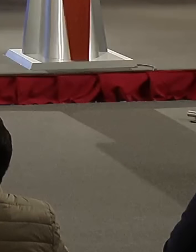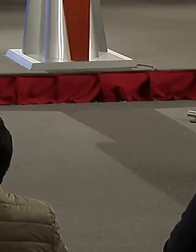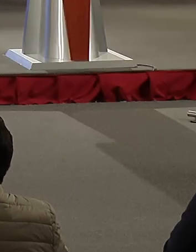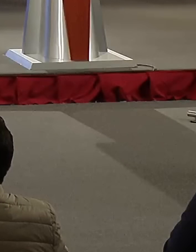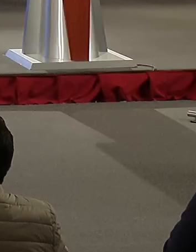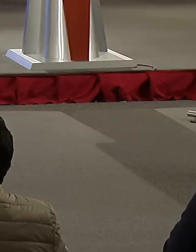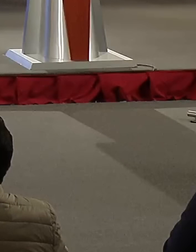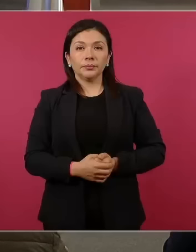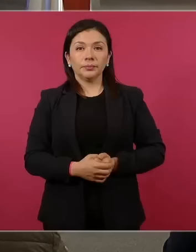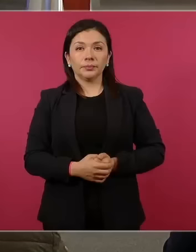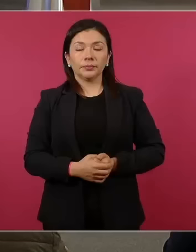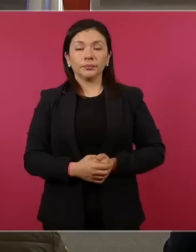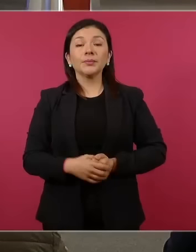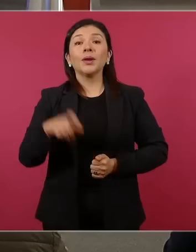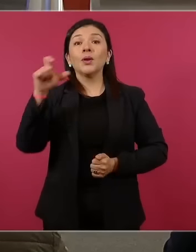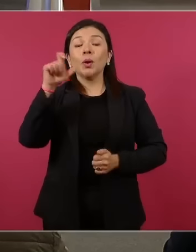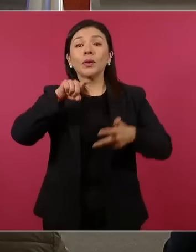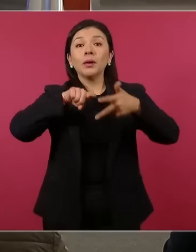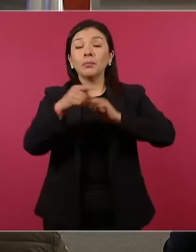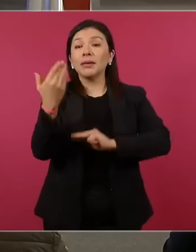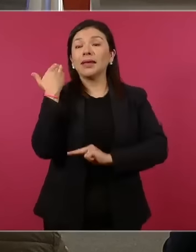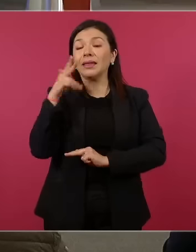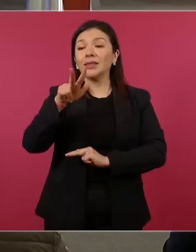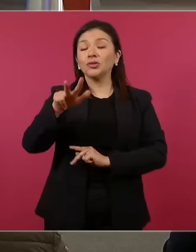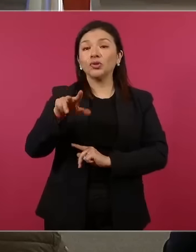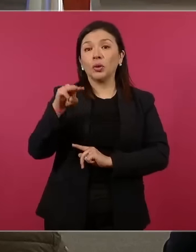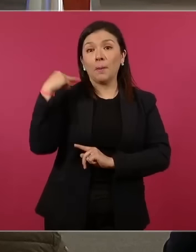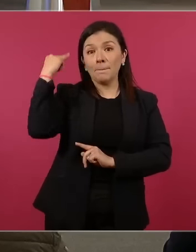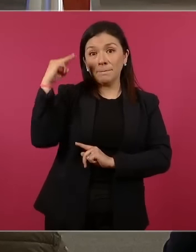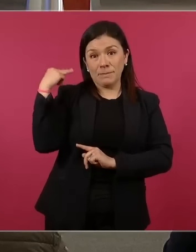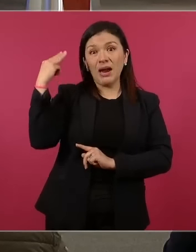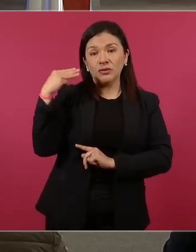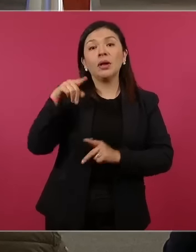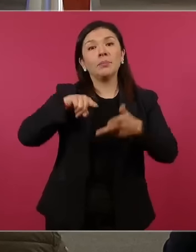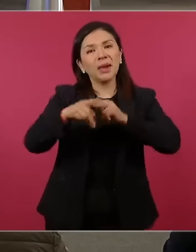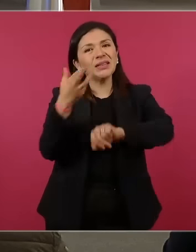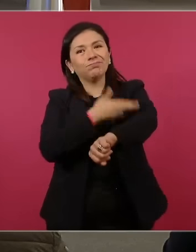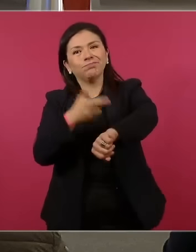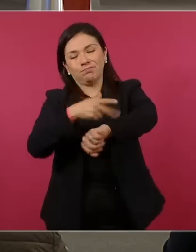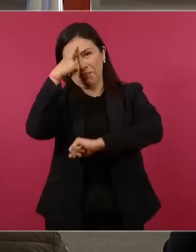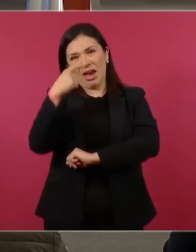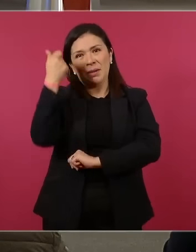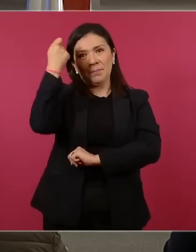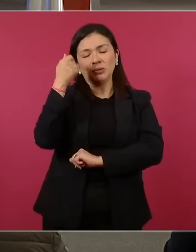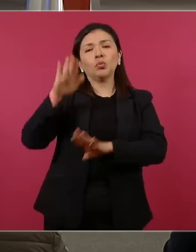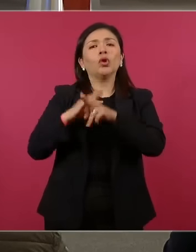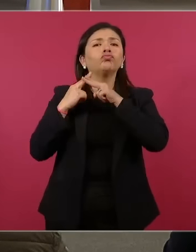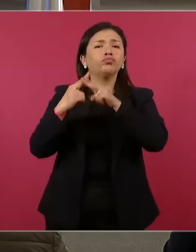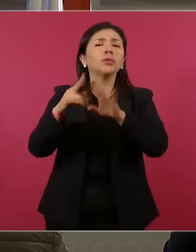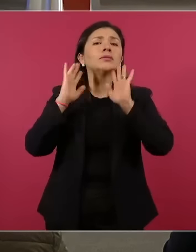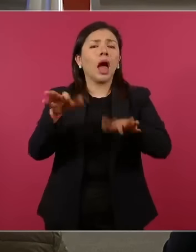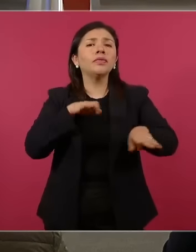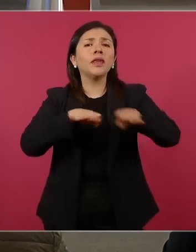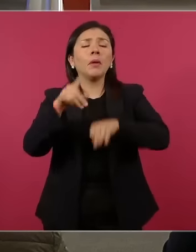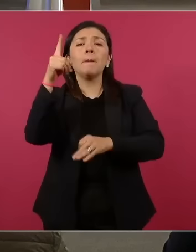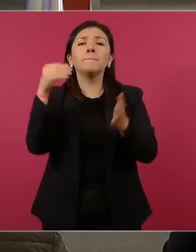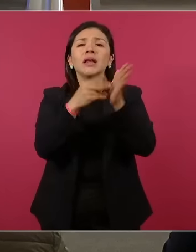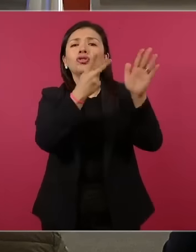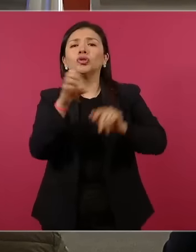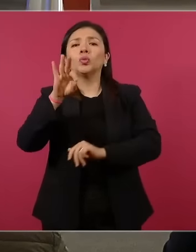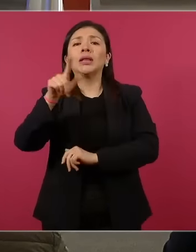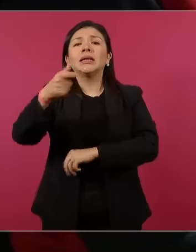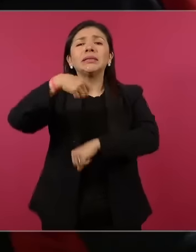trámite de pensión a los 72 años de edad y después de haber trabajado las 1,247 semanas de cotización con